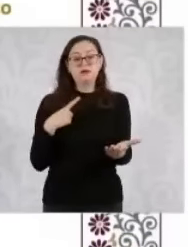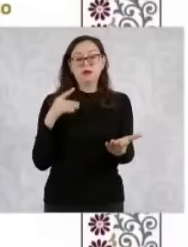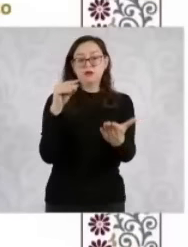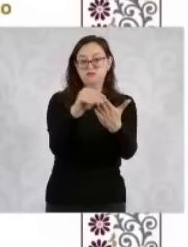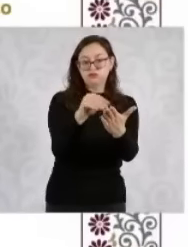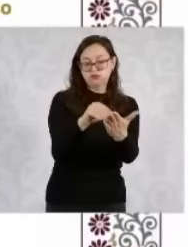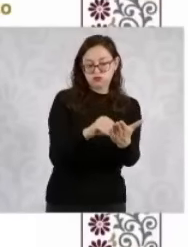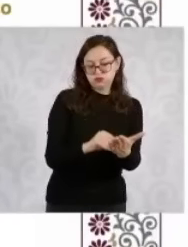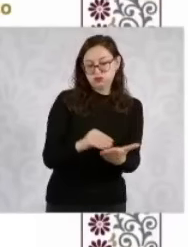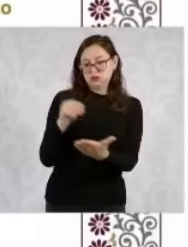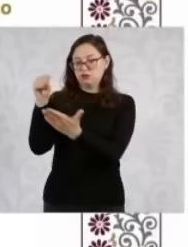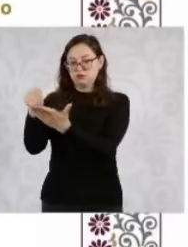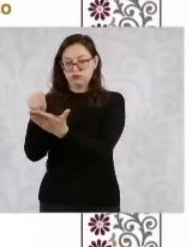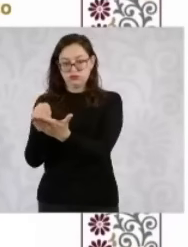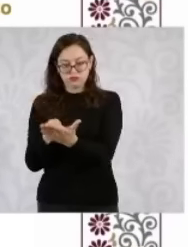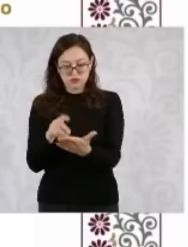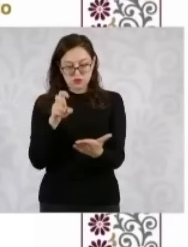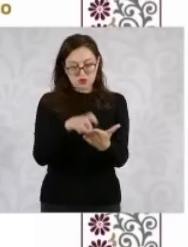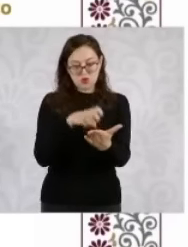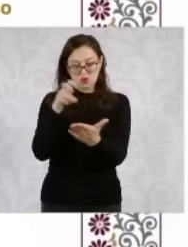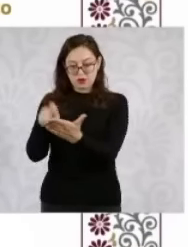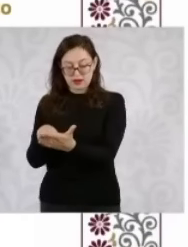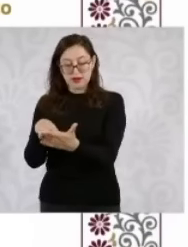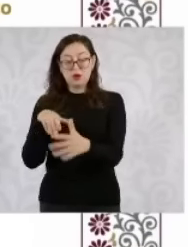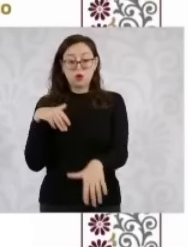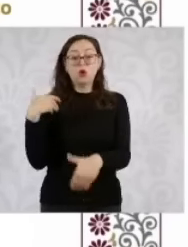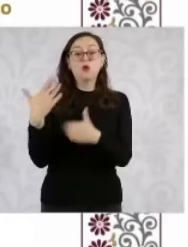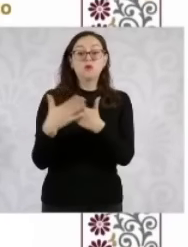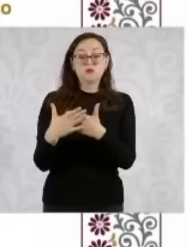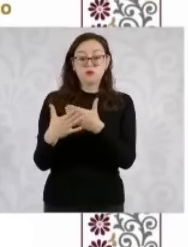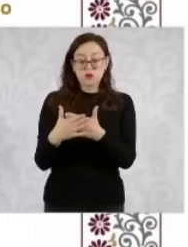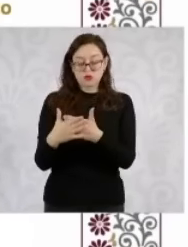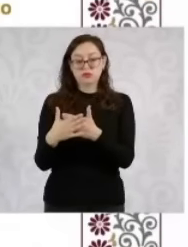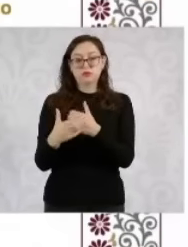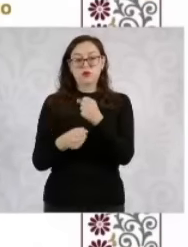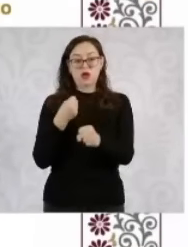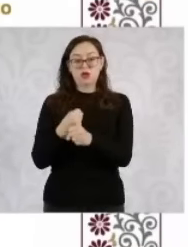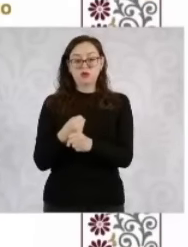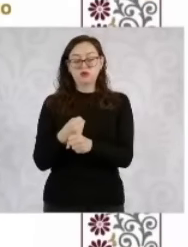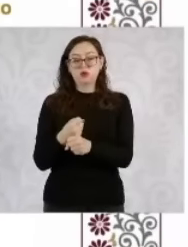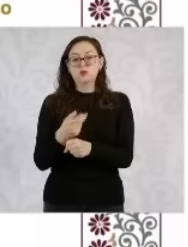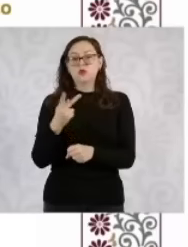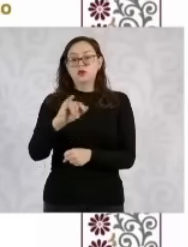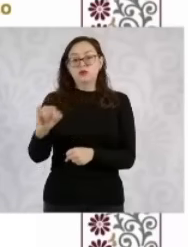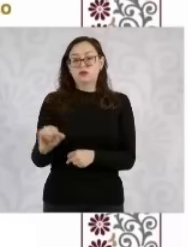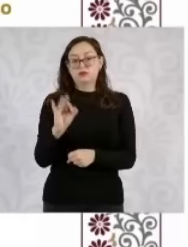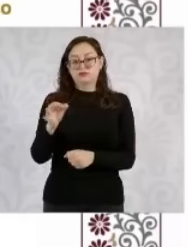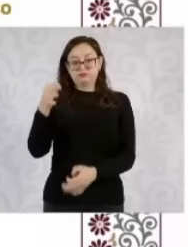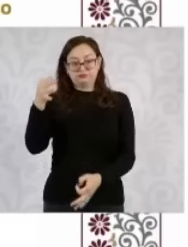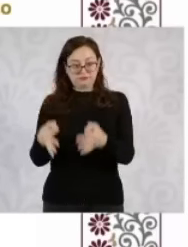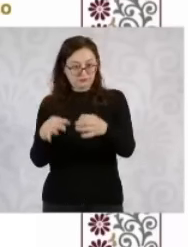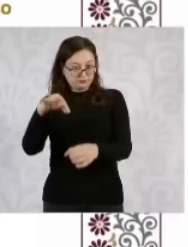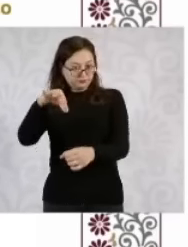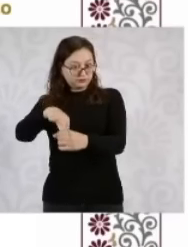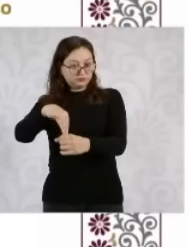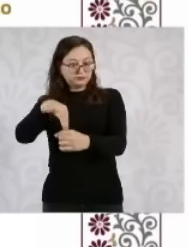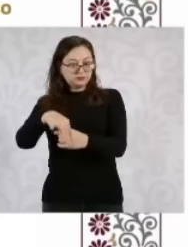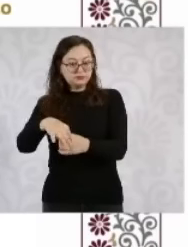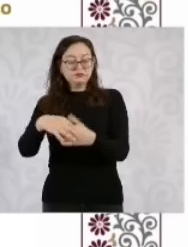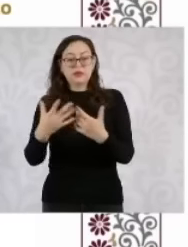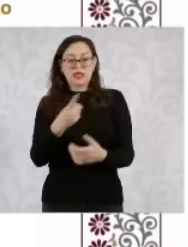decía Napoleón de espacio que voy deprisa entonces para aquí darles más oportunidades de estar cuestionando eh de